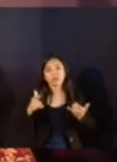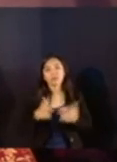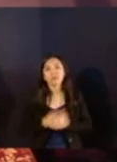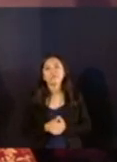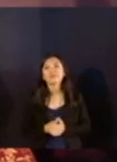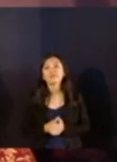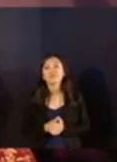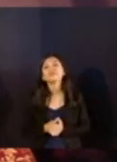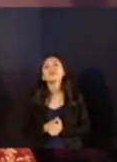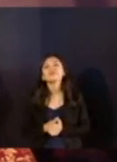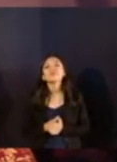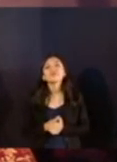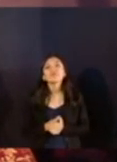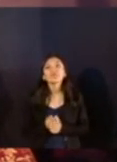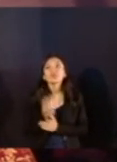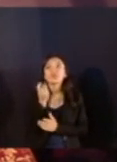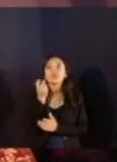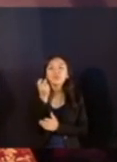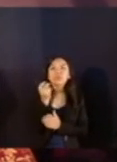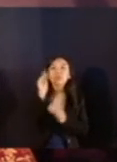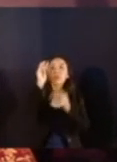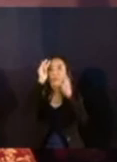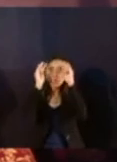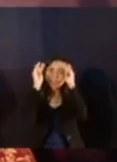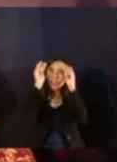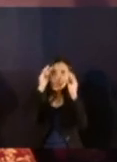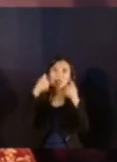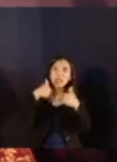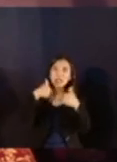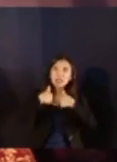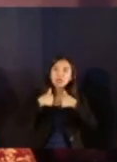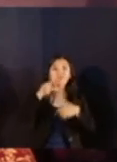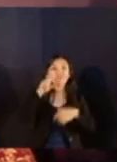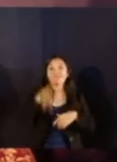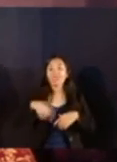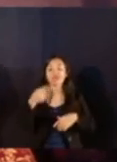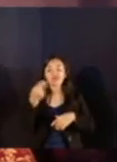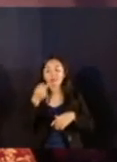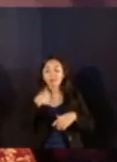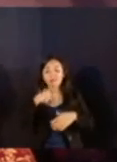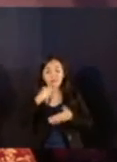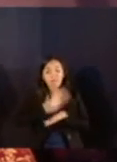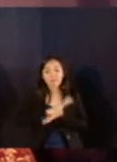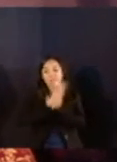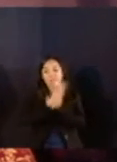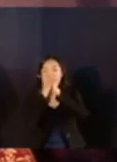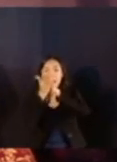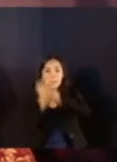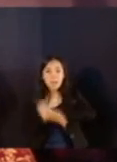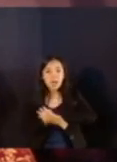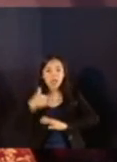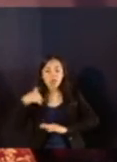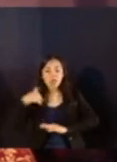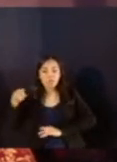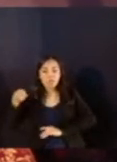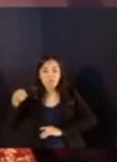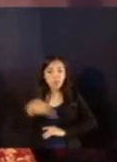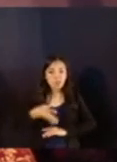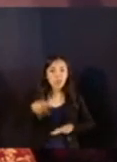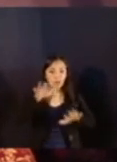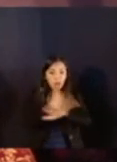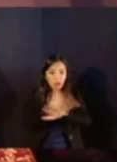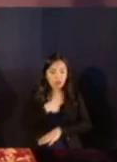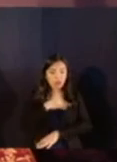la capacidad de entender, de adecuarse y en el mejor de los casos aportar algo a ese